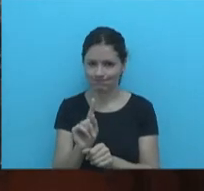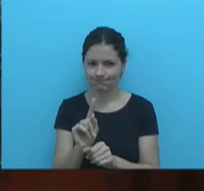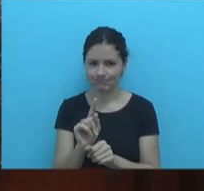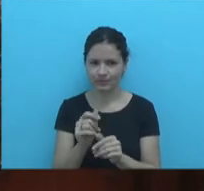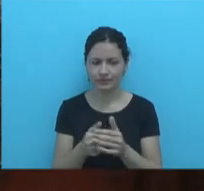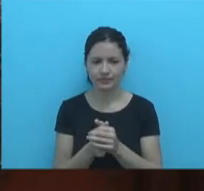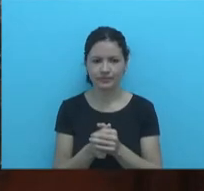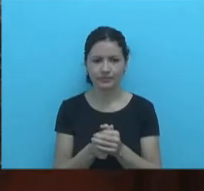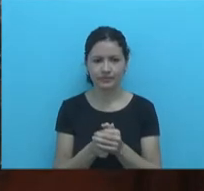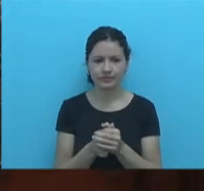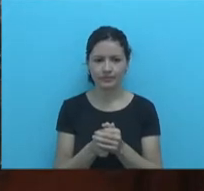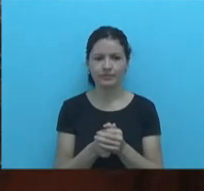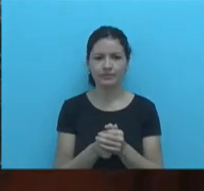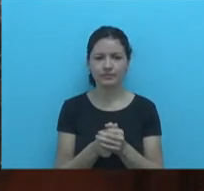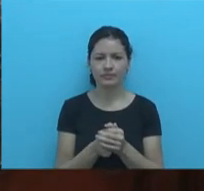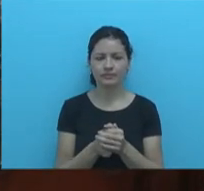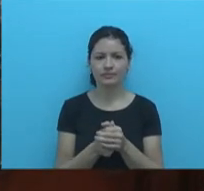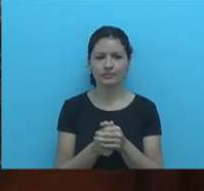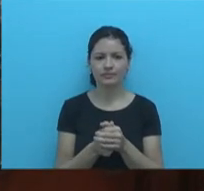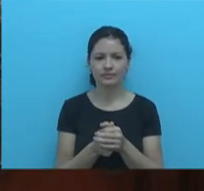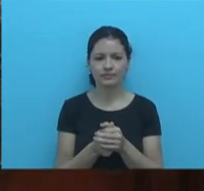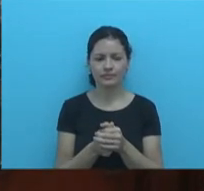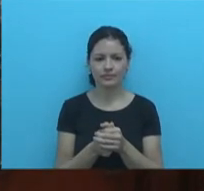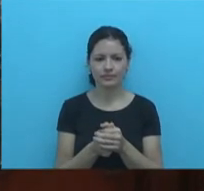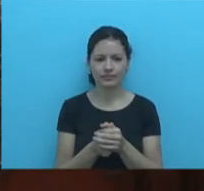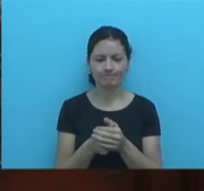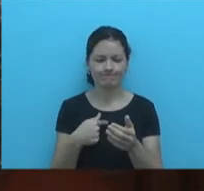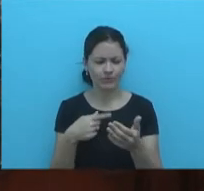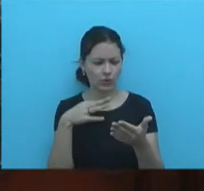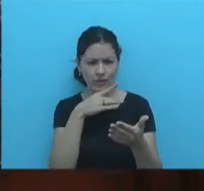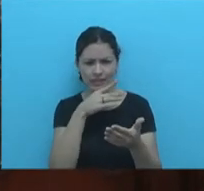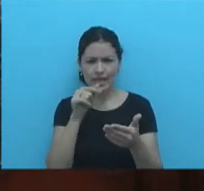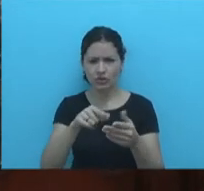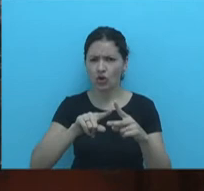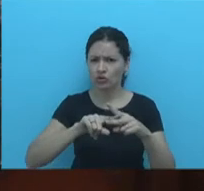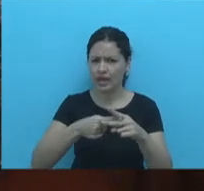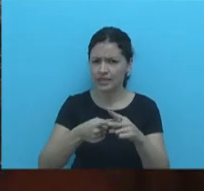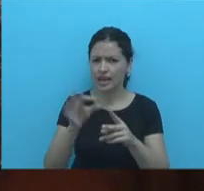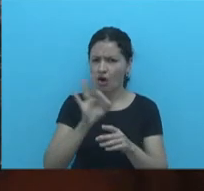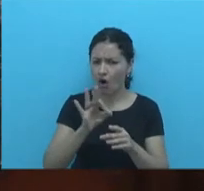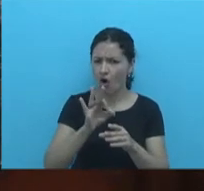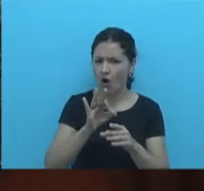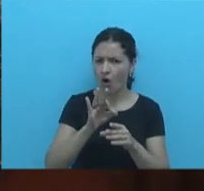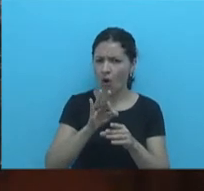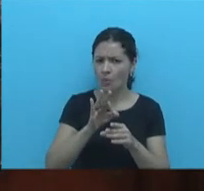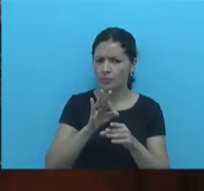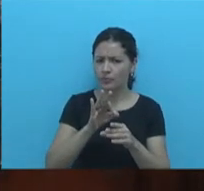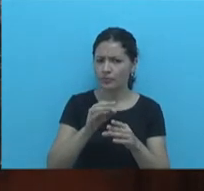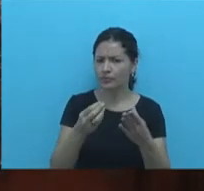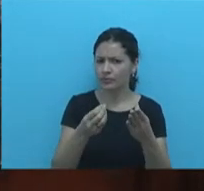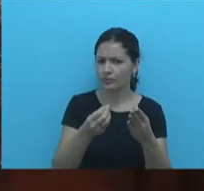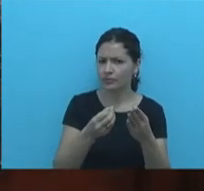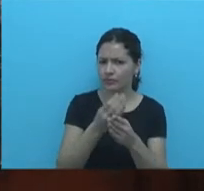Colombo, Nieto. No quedó claro si sería un taller o un servicio que contarían los alumnos.